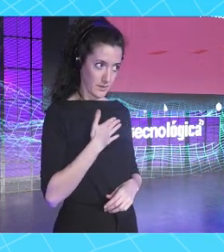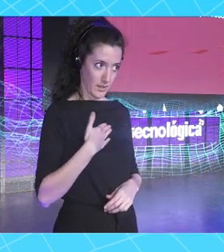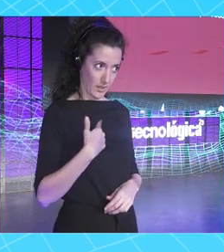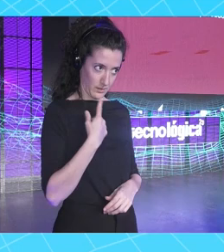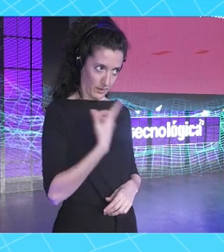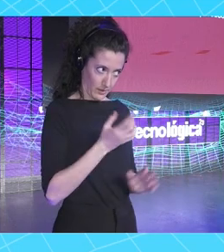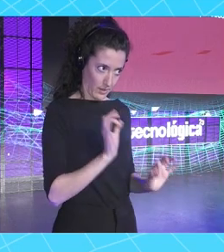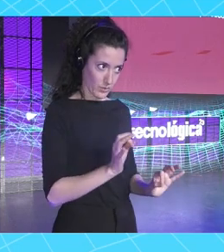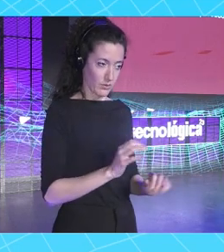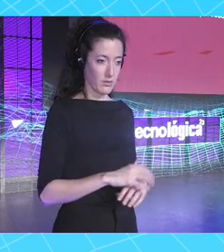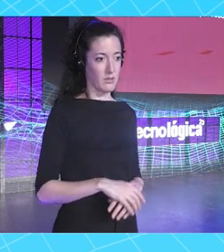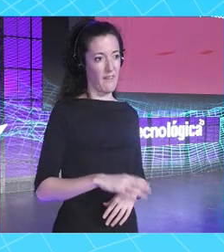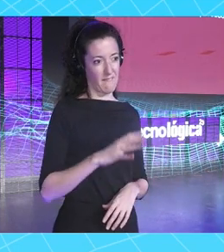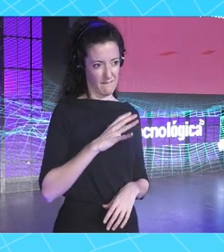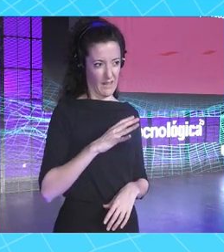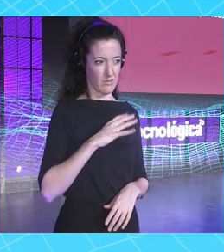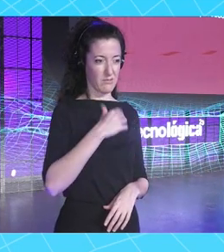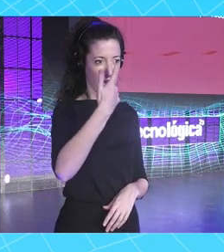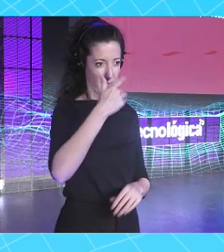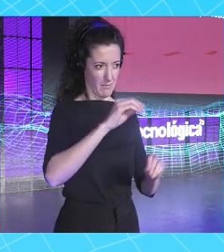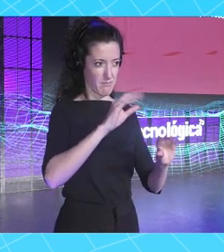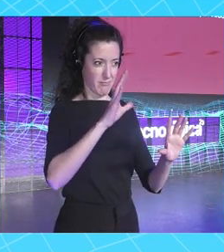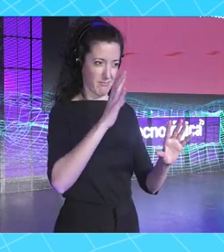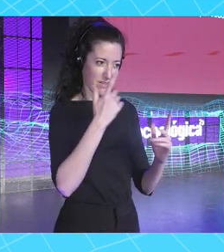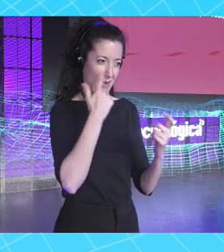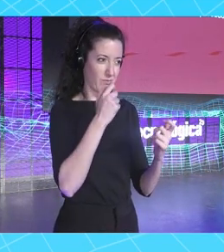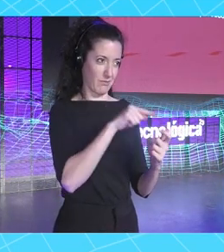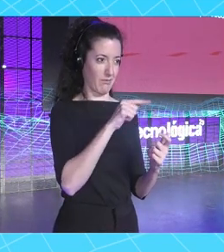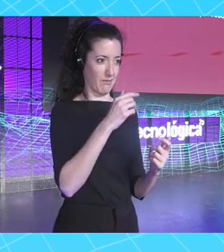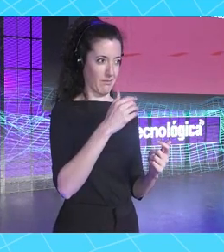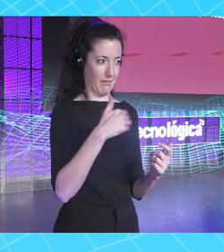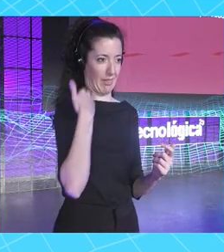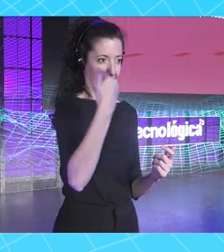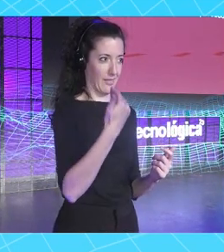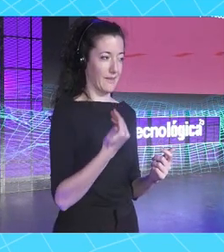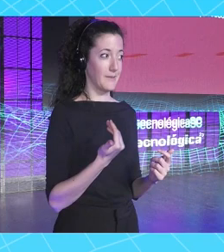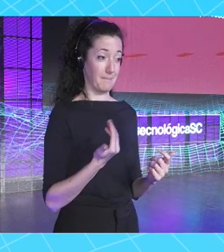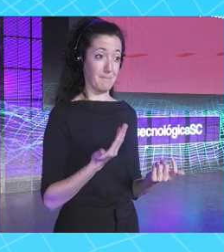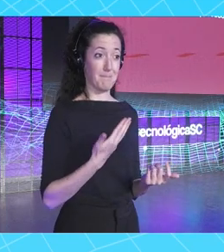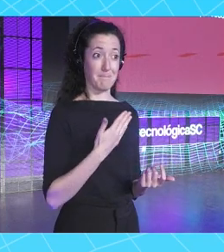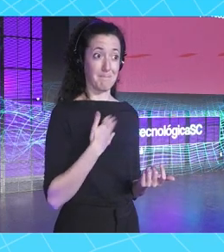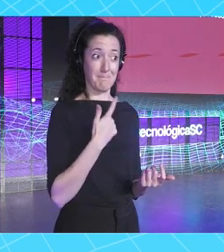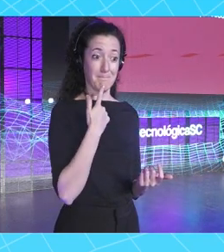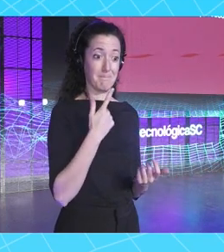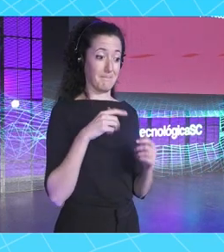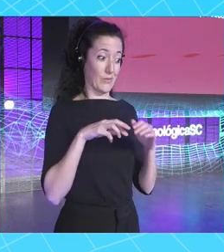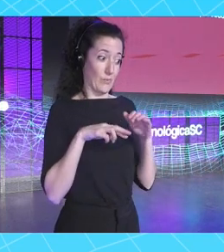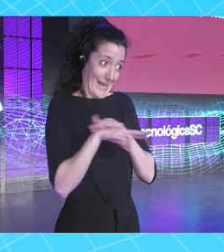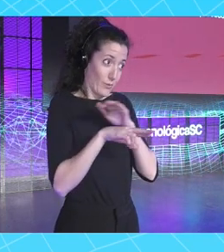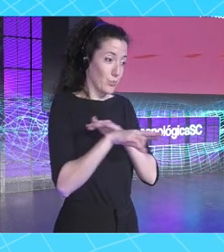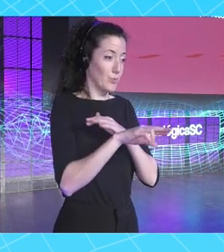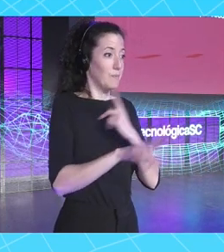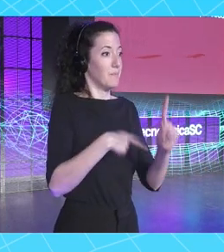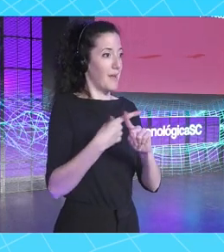que se están dando cuenta de que no estás en la reunión y cosas así no es decir ya no solamente un medio sino que tenemos